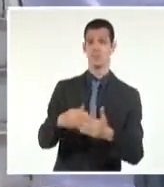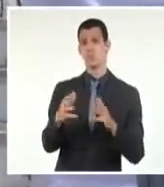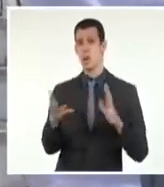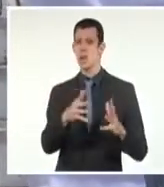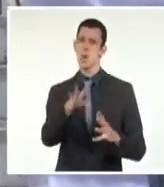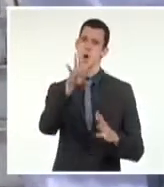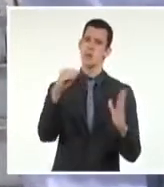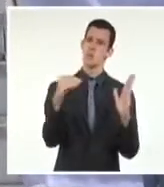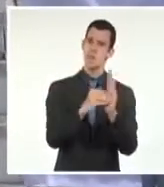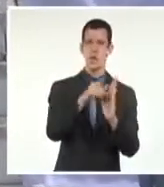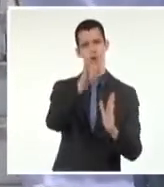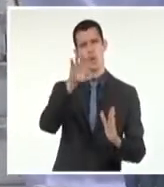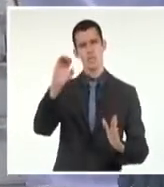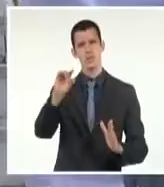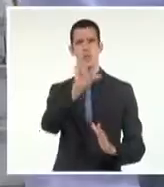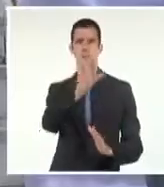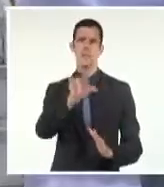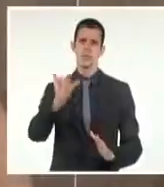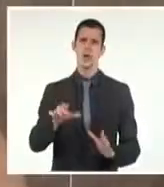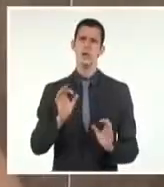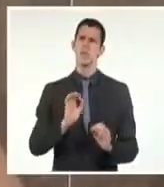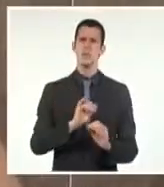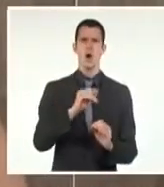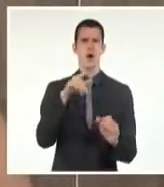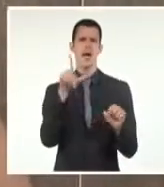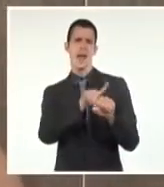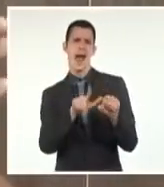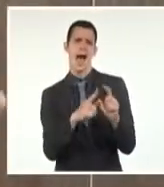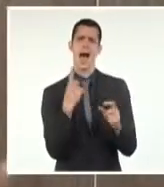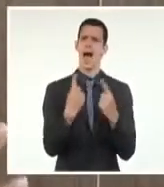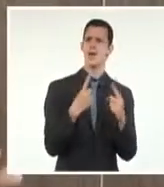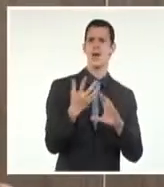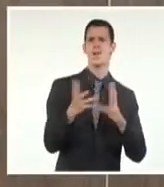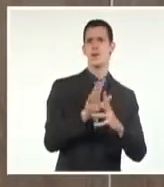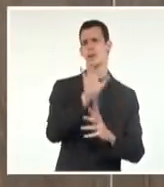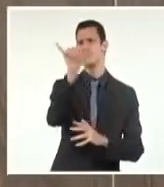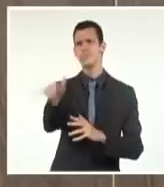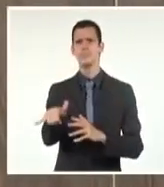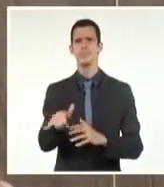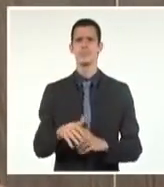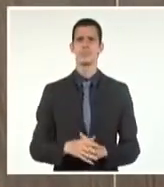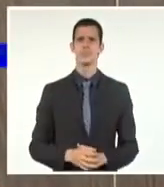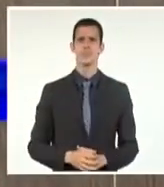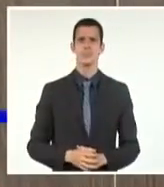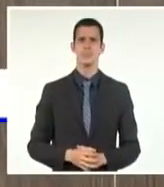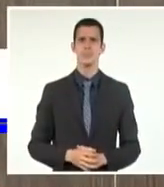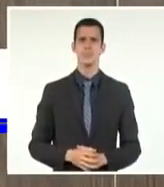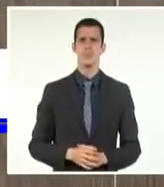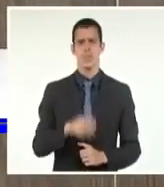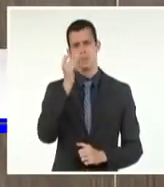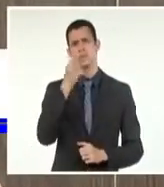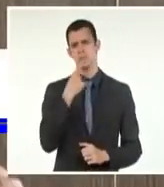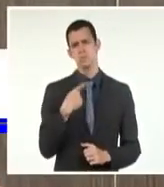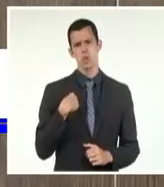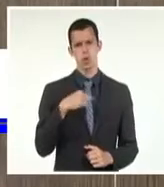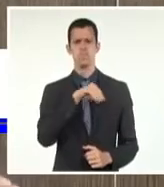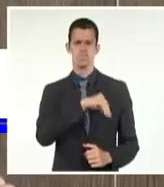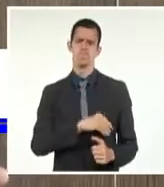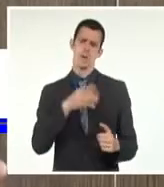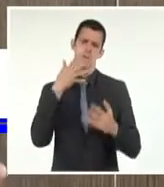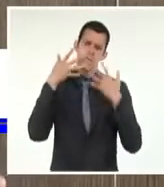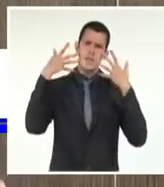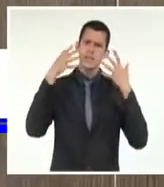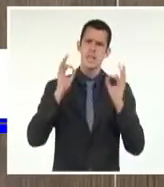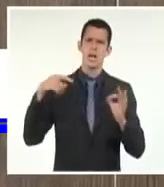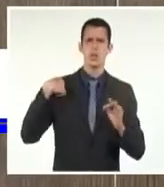migrantes irregulares siento cosas siento felicidad usted voy a estar ser grande y familia ver a mis